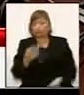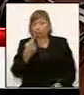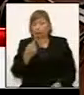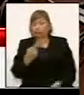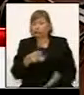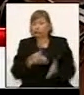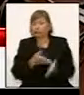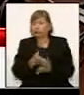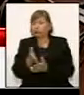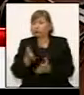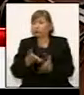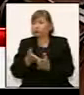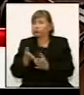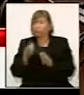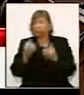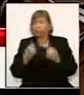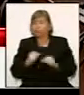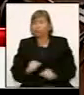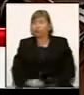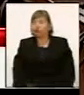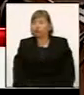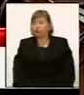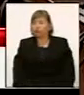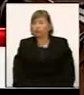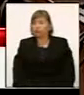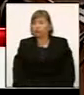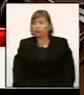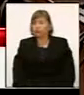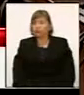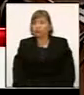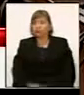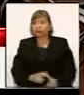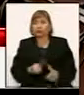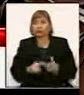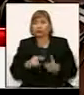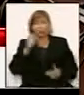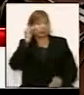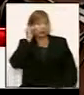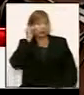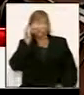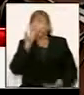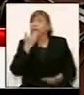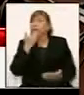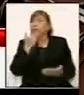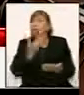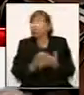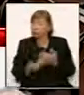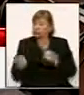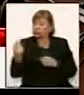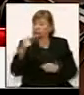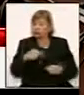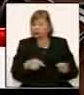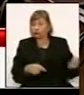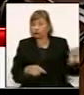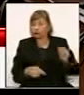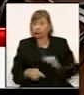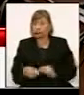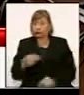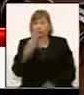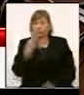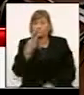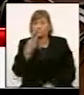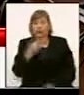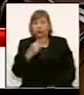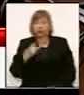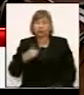a una salida posible. Entonces entiendo y les agradezco mucho que hayan venido las dos representantes de la